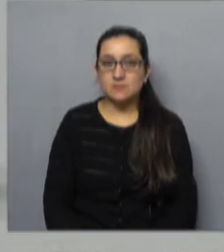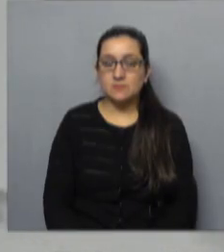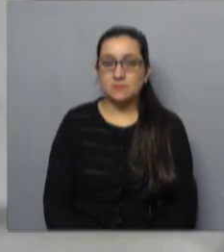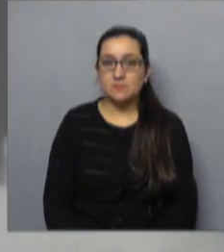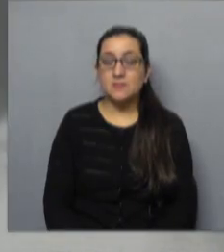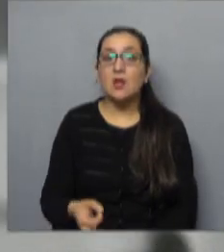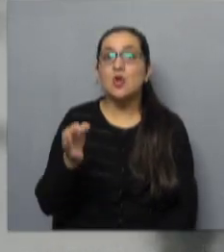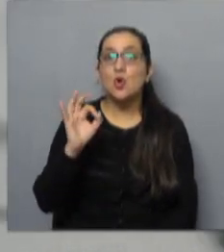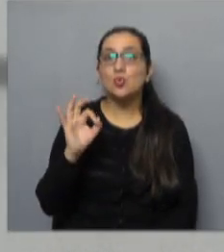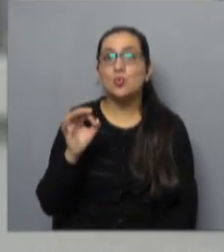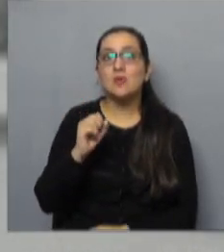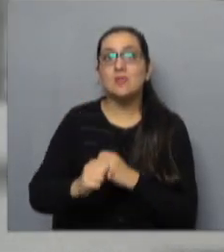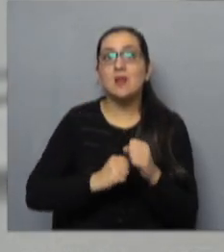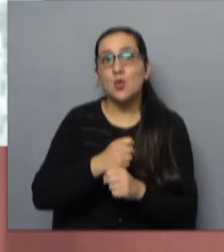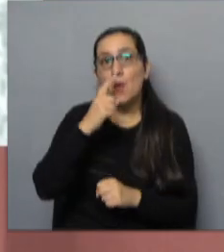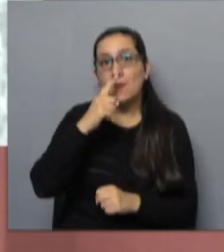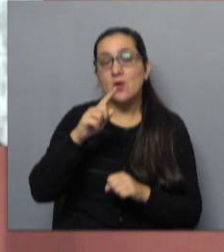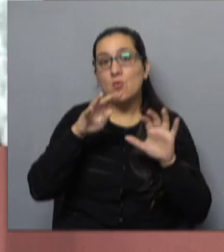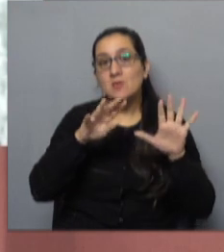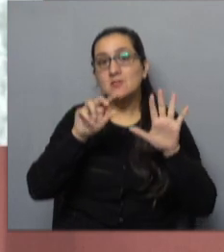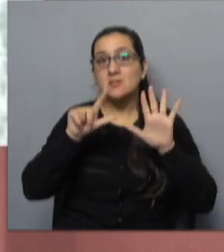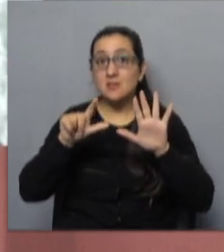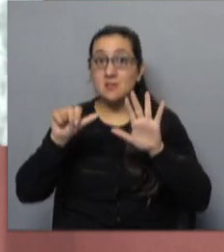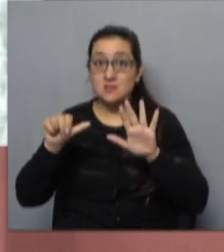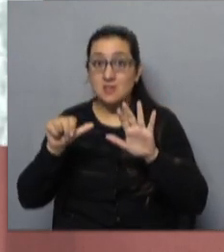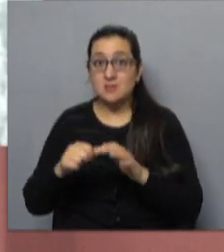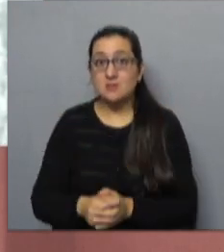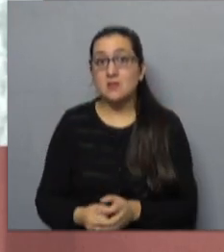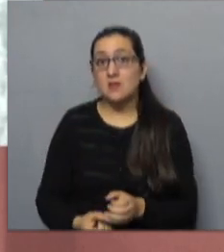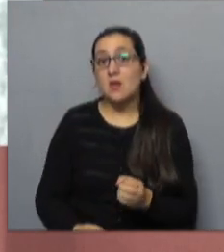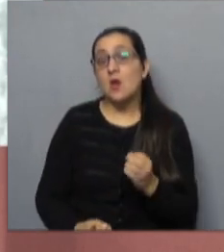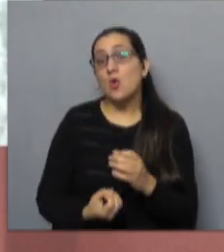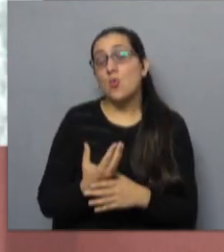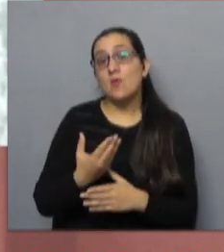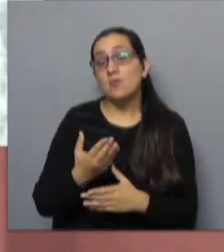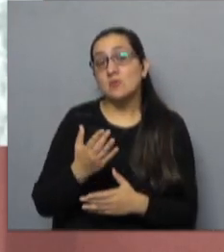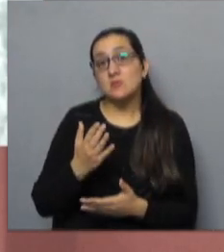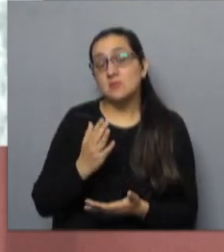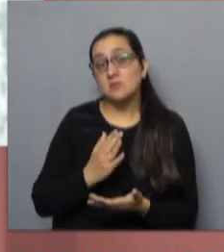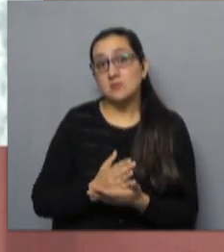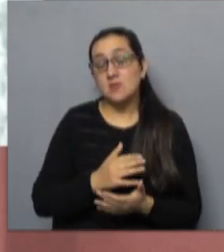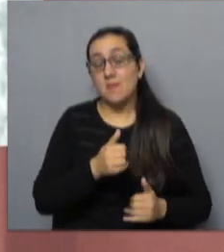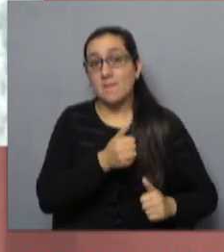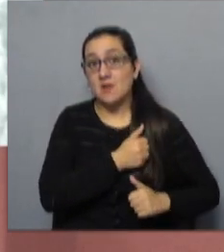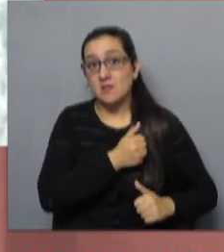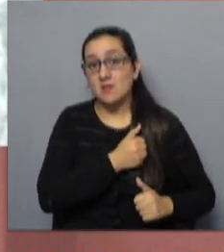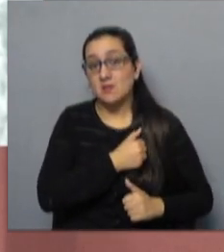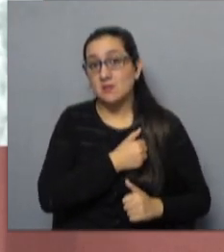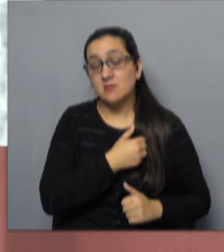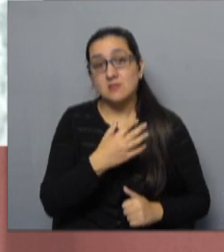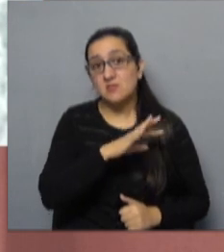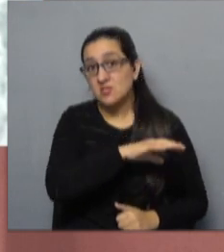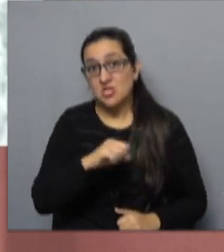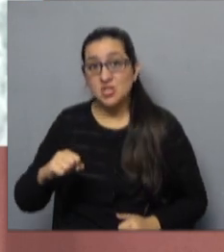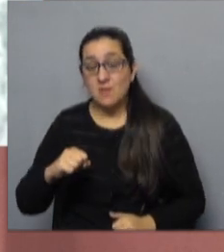En octubre del 76, el nuevo régimen militar se lleva a mi único hijo y a